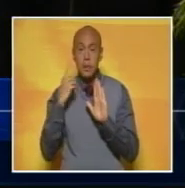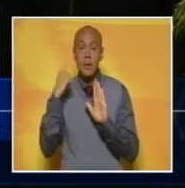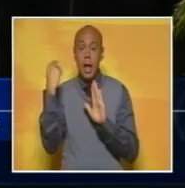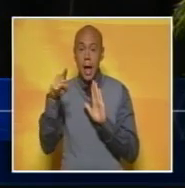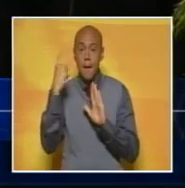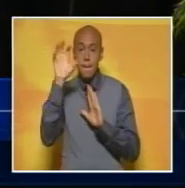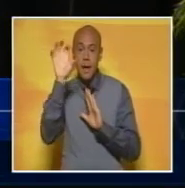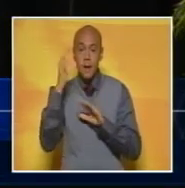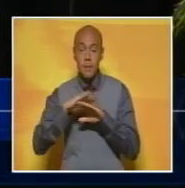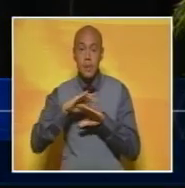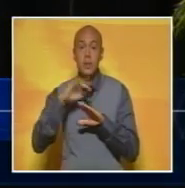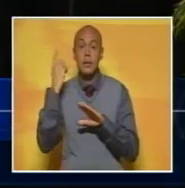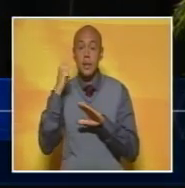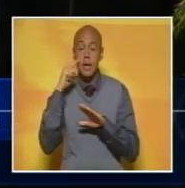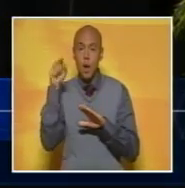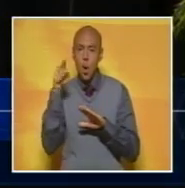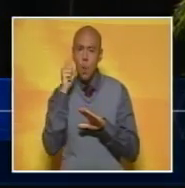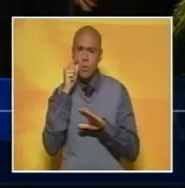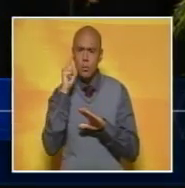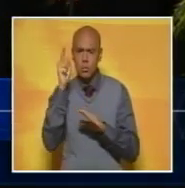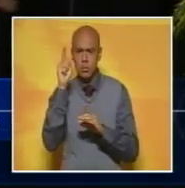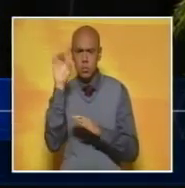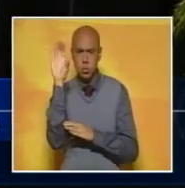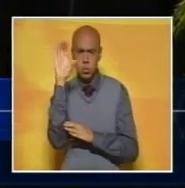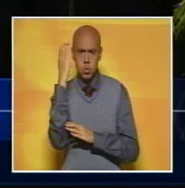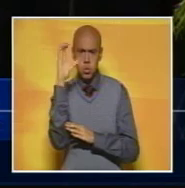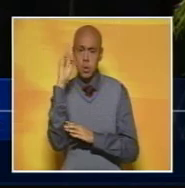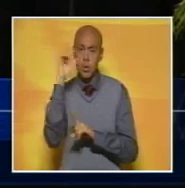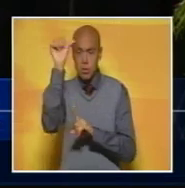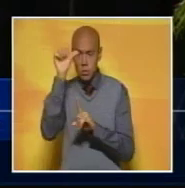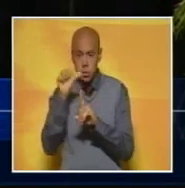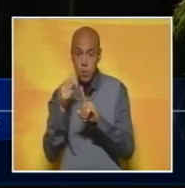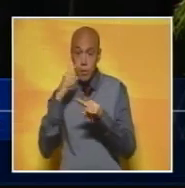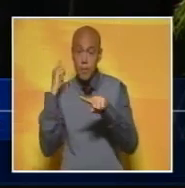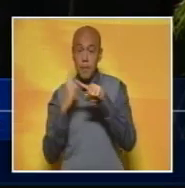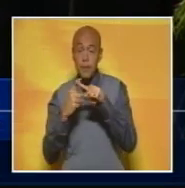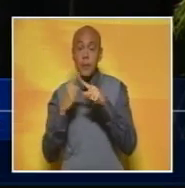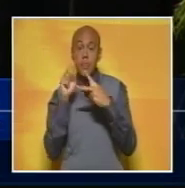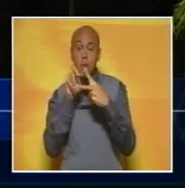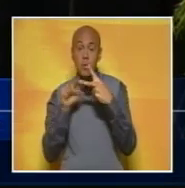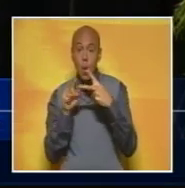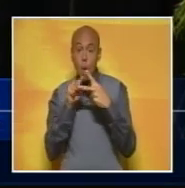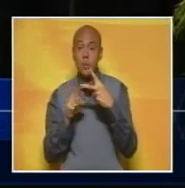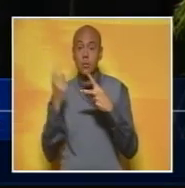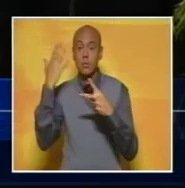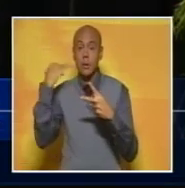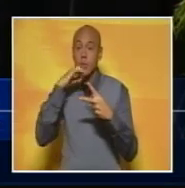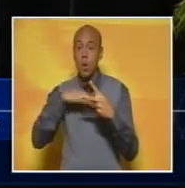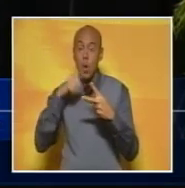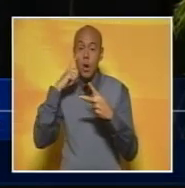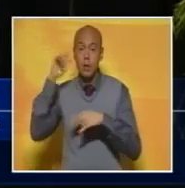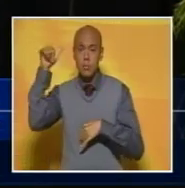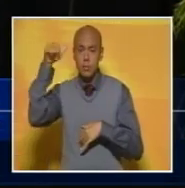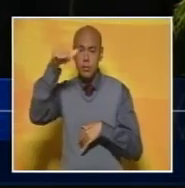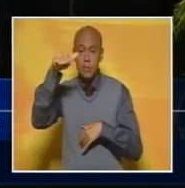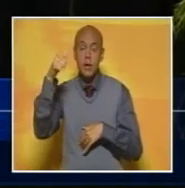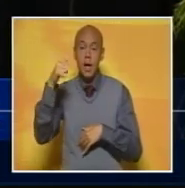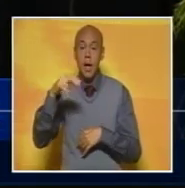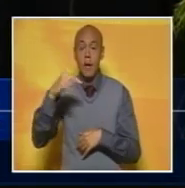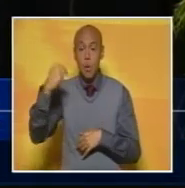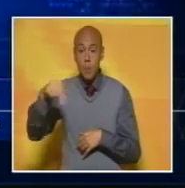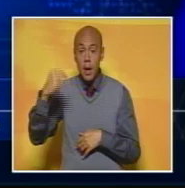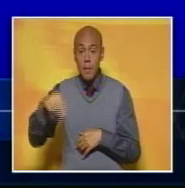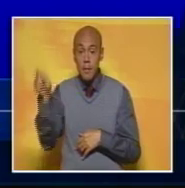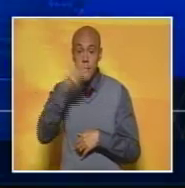del país. Afirmó que el rastreo de esta aeronave se suma a las 2 que han sido neutralizadas por el componente militar durante el mes de noviembre